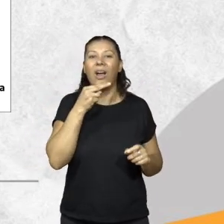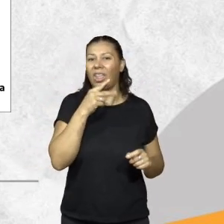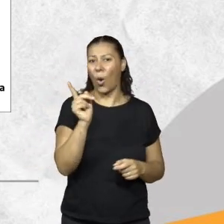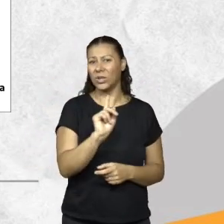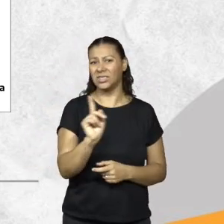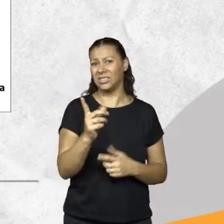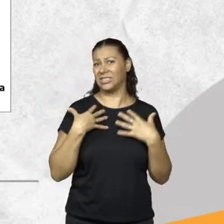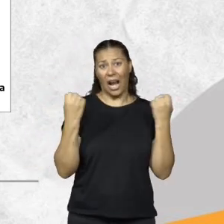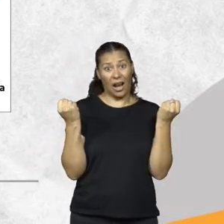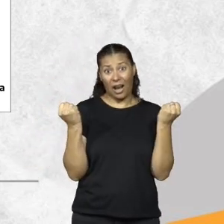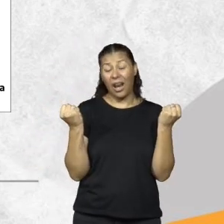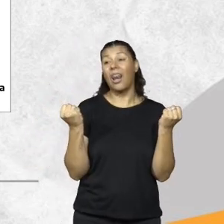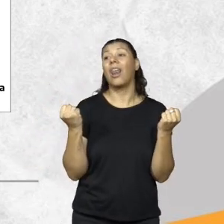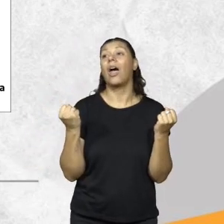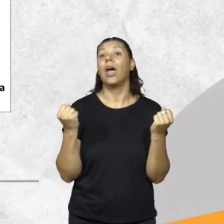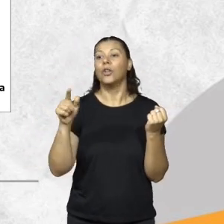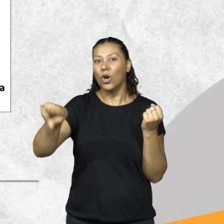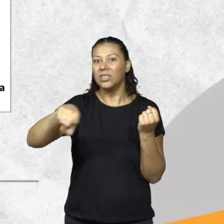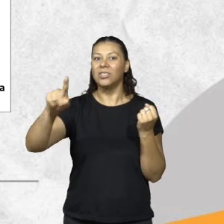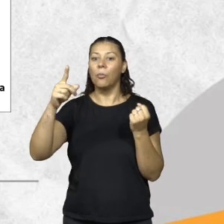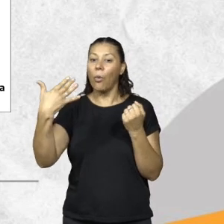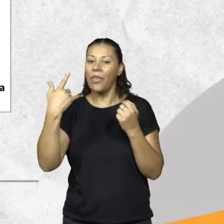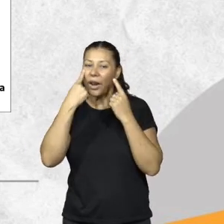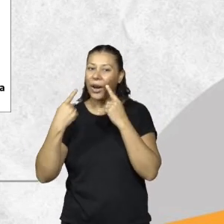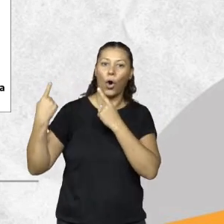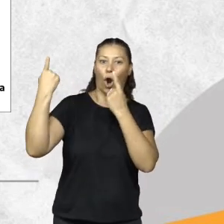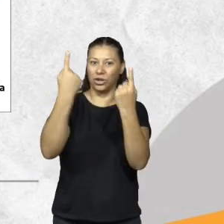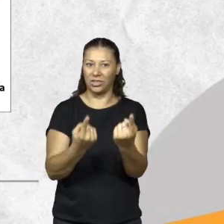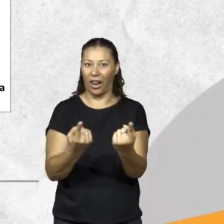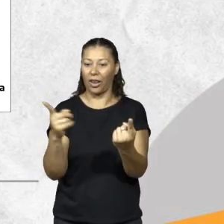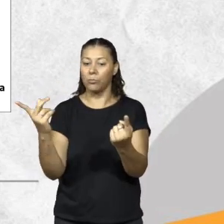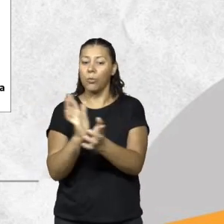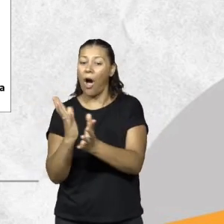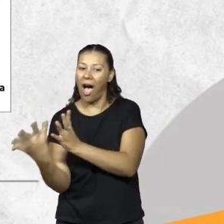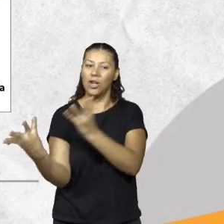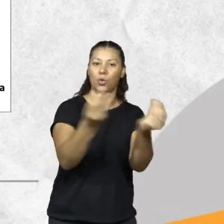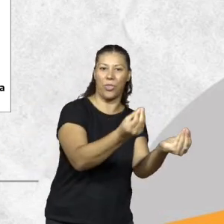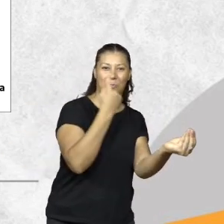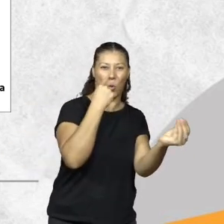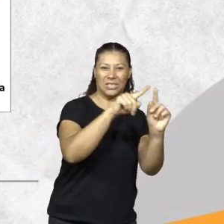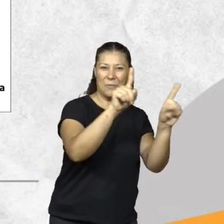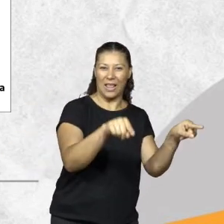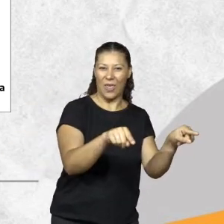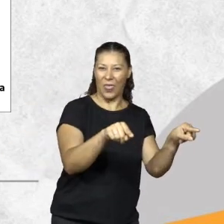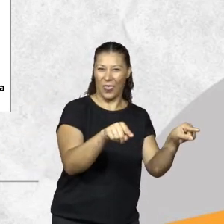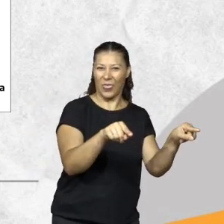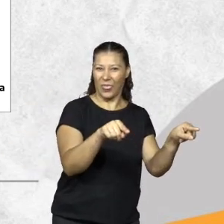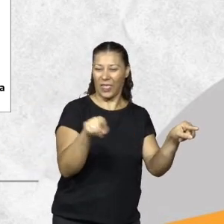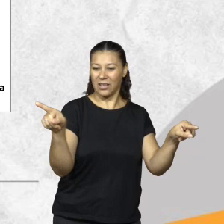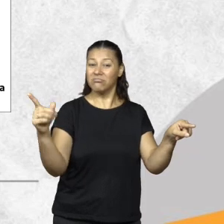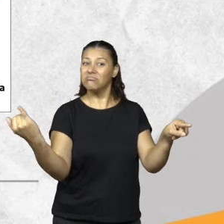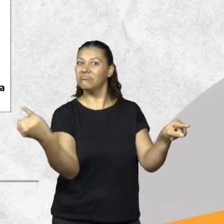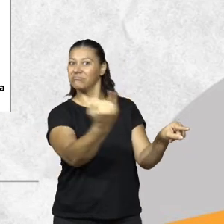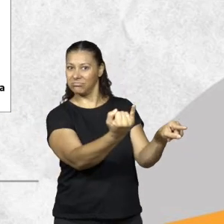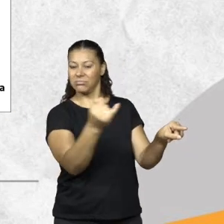reconocer esas floraciones y que le ayuden al municipio a hacer el monitoreo de estos cuerpos de agua. En este